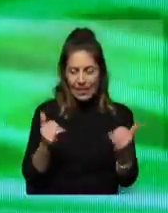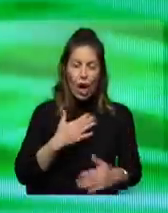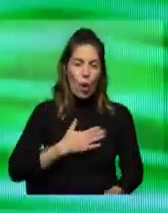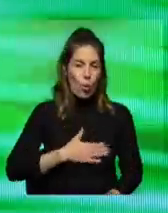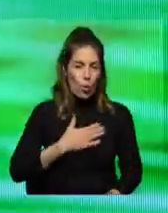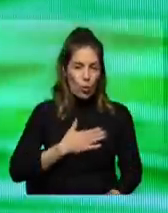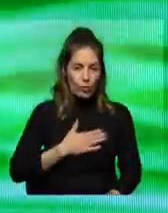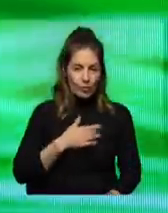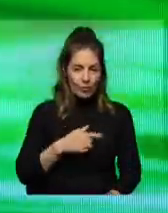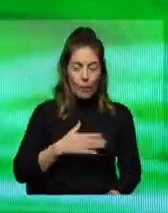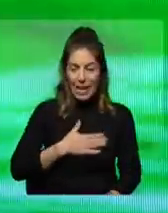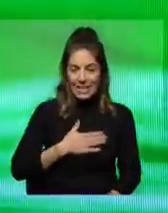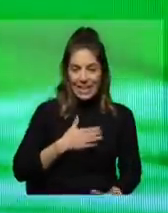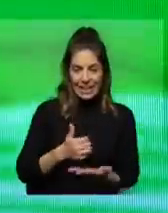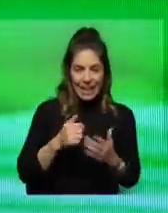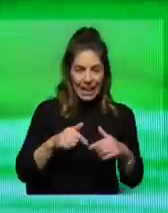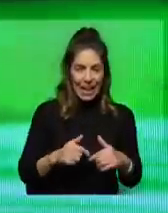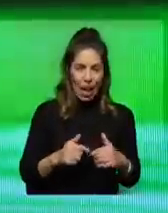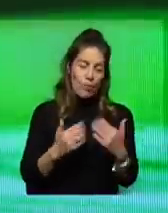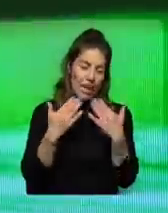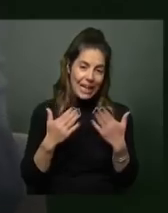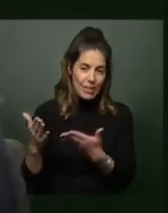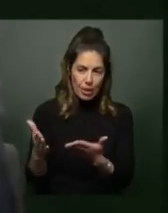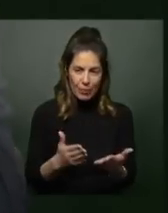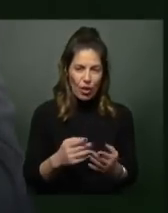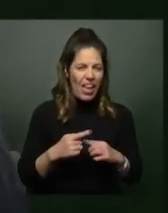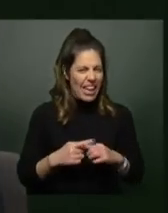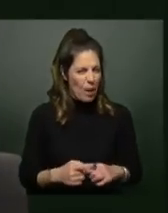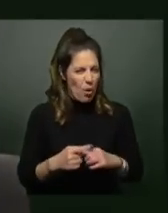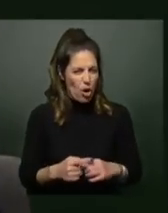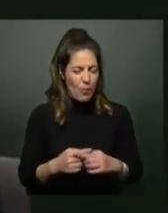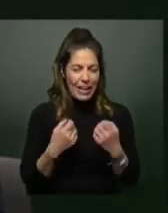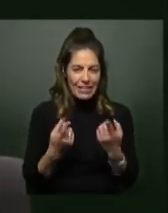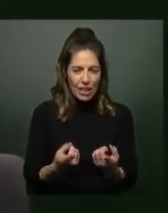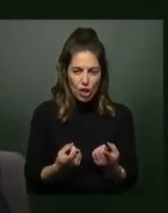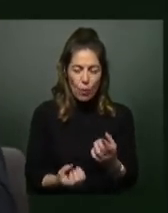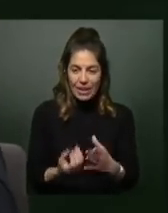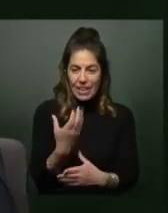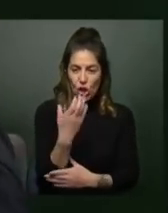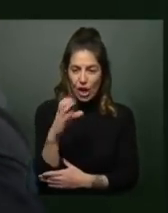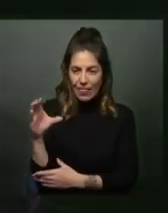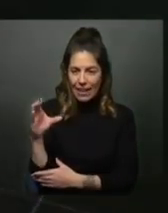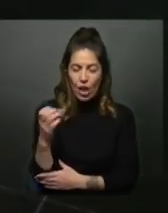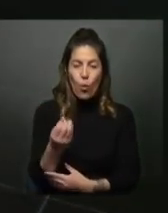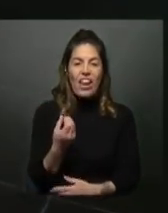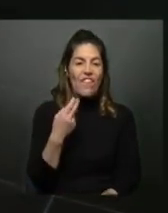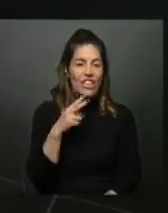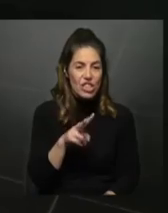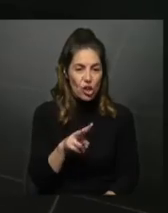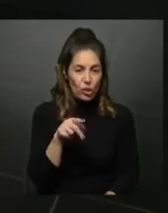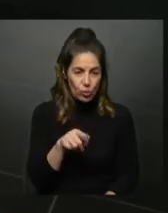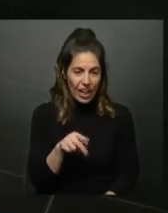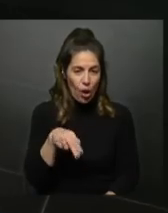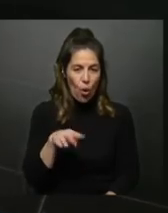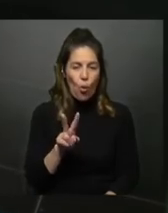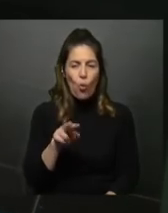esté con nosotros por acá el placer es mío y que muchas gracias por la invitación qué polémica desarmado con la instalación de estos radares Cuál es la visión de una aceve a propósito bueno la visión de